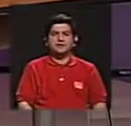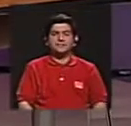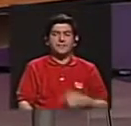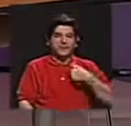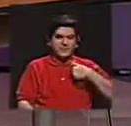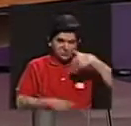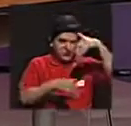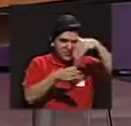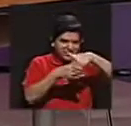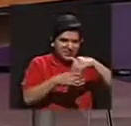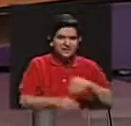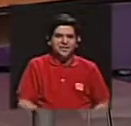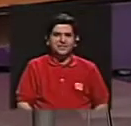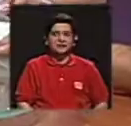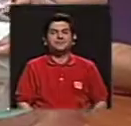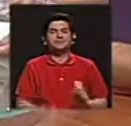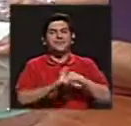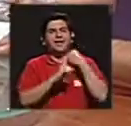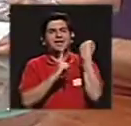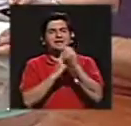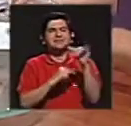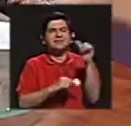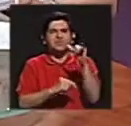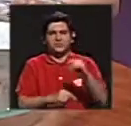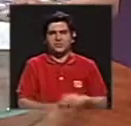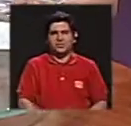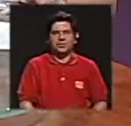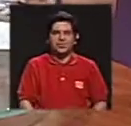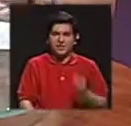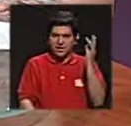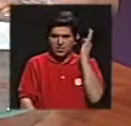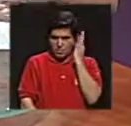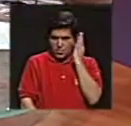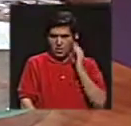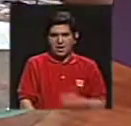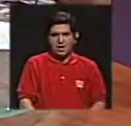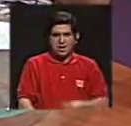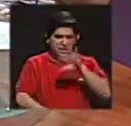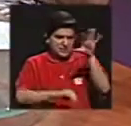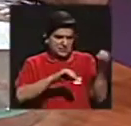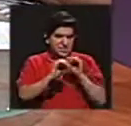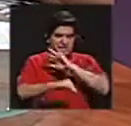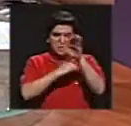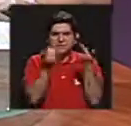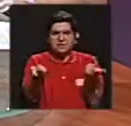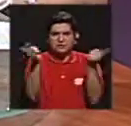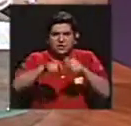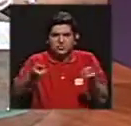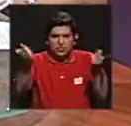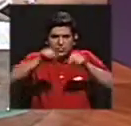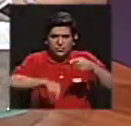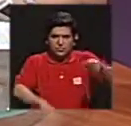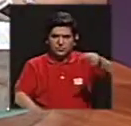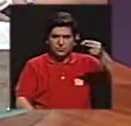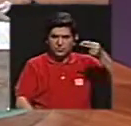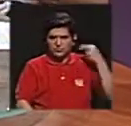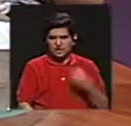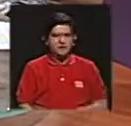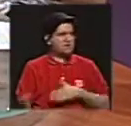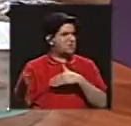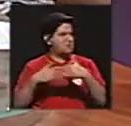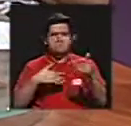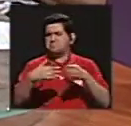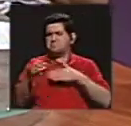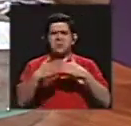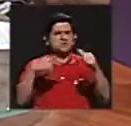la cuchara. Es el asunto que también, bueno, las mujeres dentro, además de todo lo que nos ha pasado históricamente, a pesar de